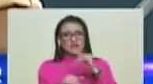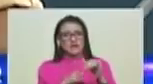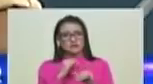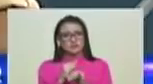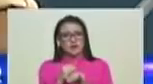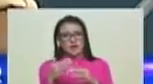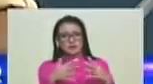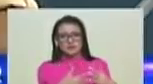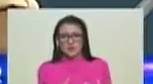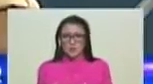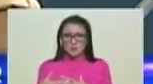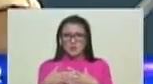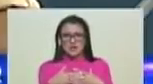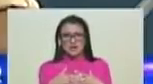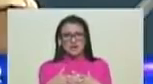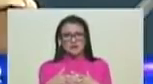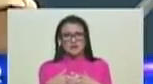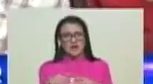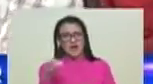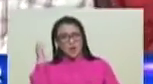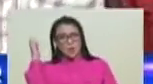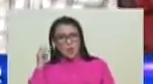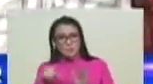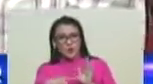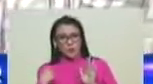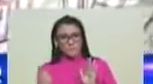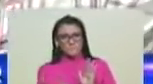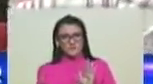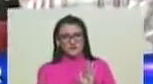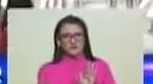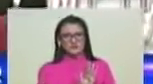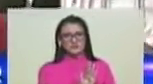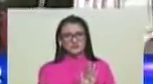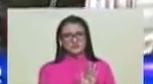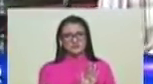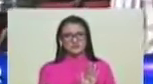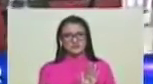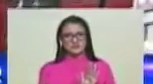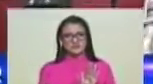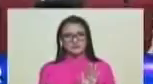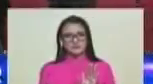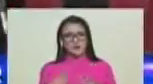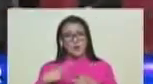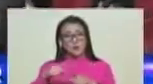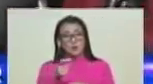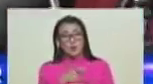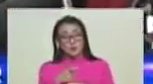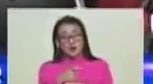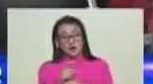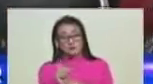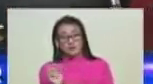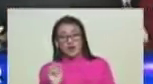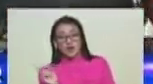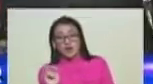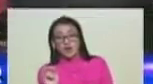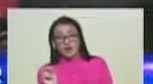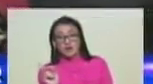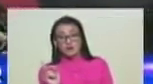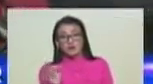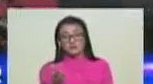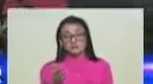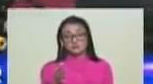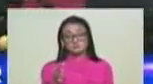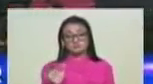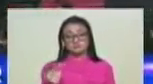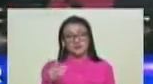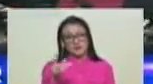Estados Unidos y es la Unión Europea. Y los lacayos, los gobiernos lacayos que Estados Unidos tiene en este continente. Eso no es